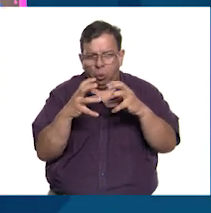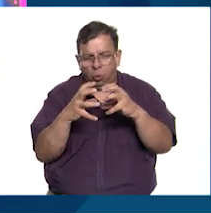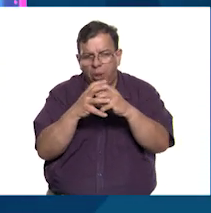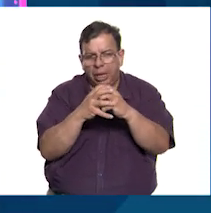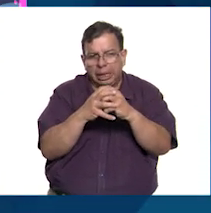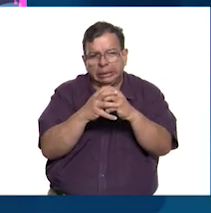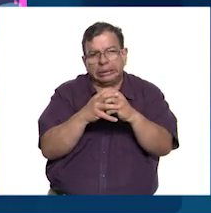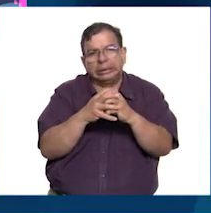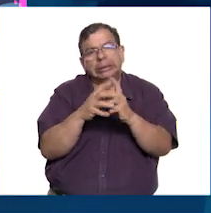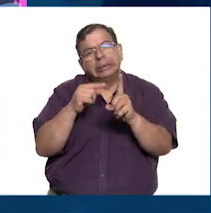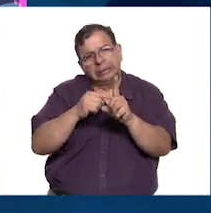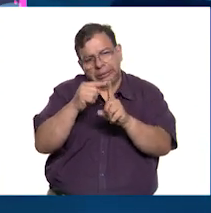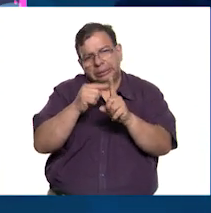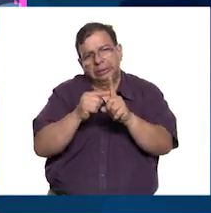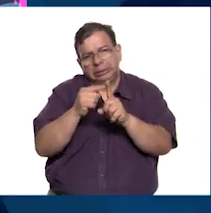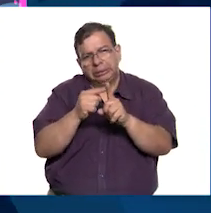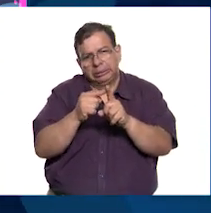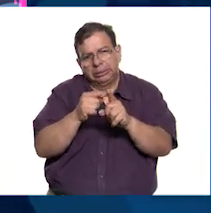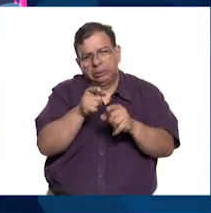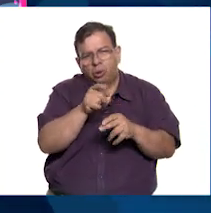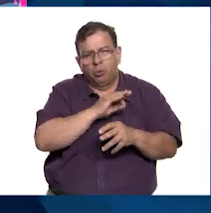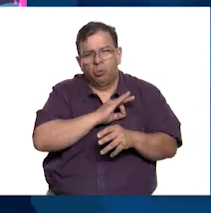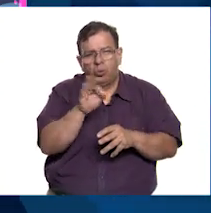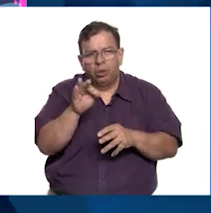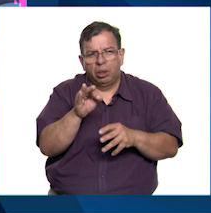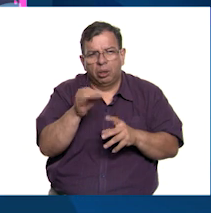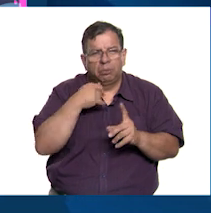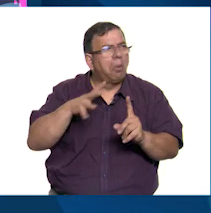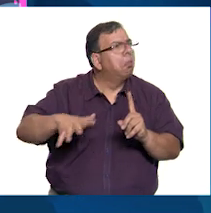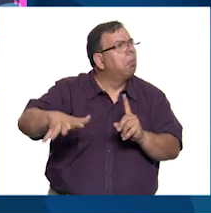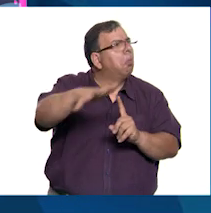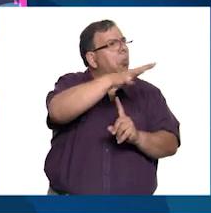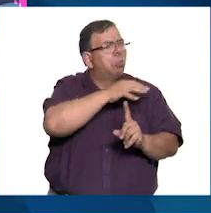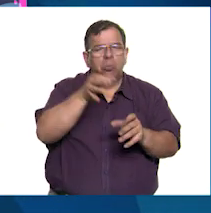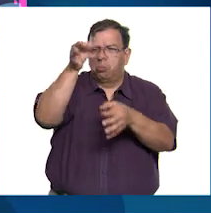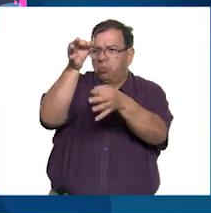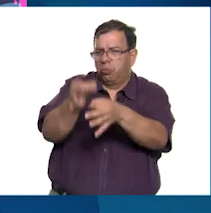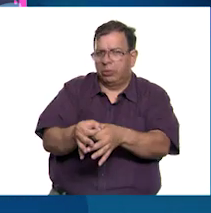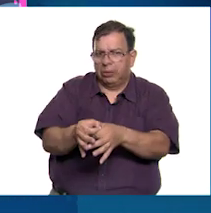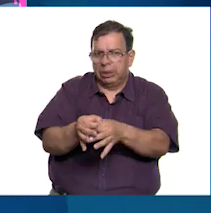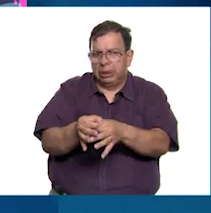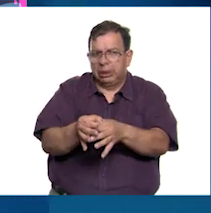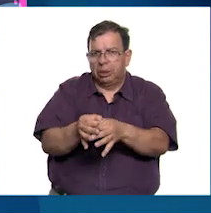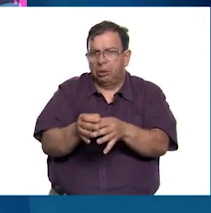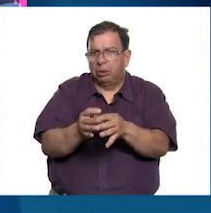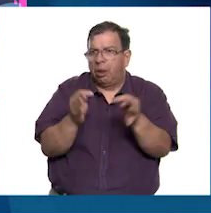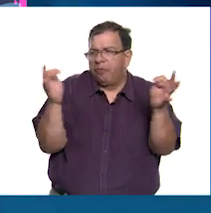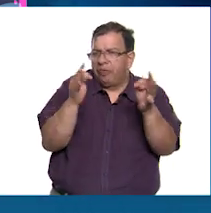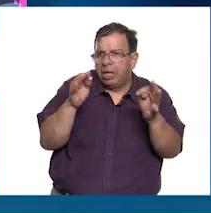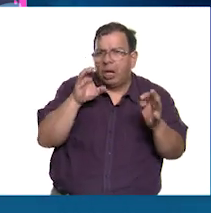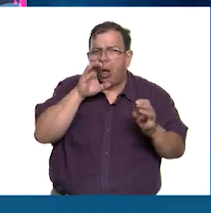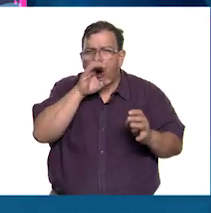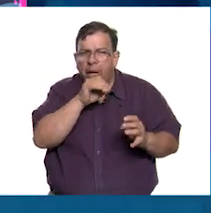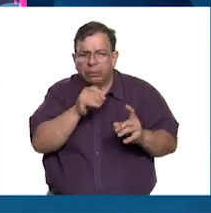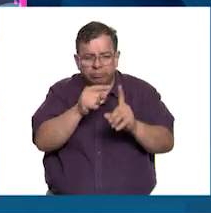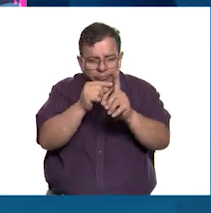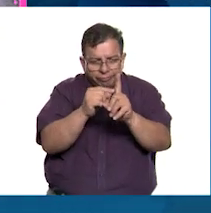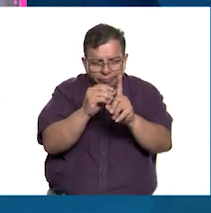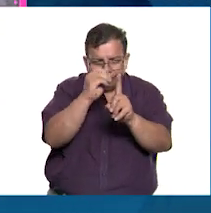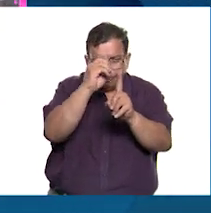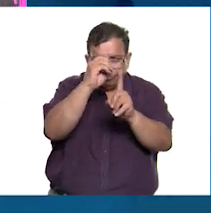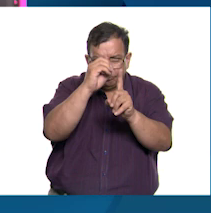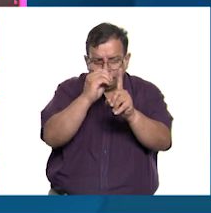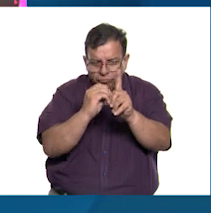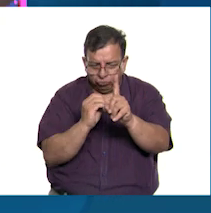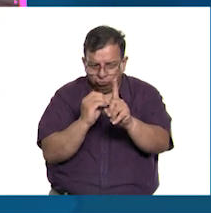de la temperatura. Con esto yo puedo medir la temperatura ambiente. Cuando cambie la temperatura ambiente, las ampolletas van a